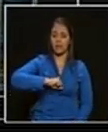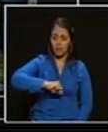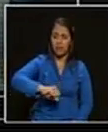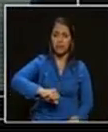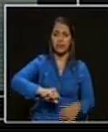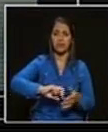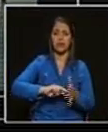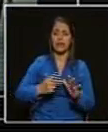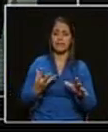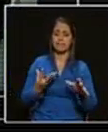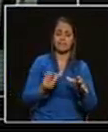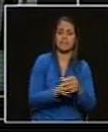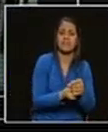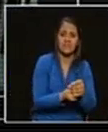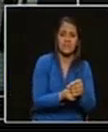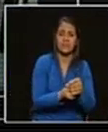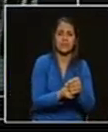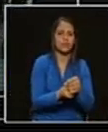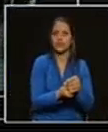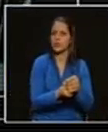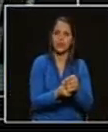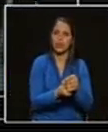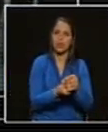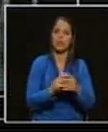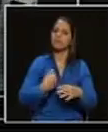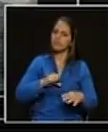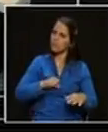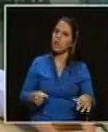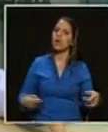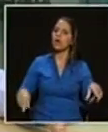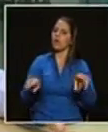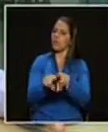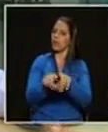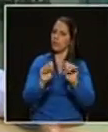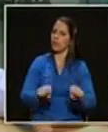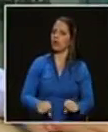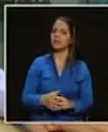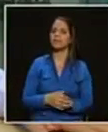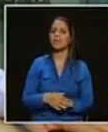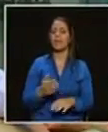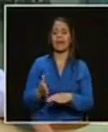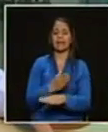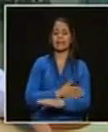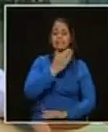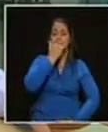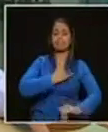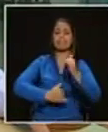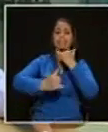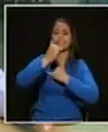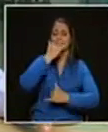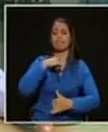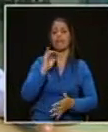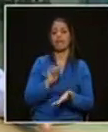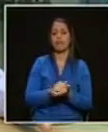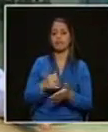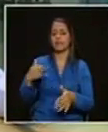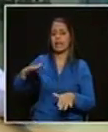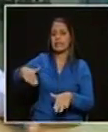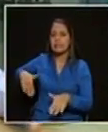ser incluidos, sino a tener los mismos derechos que todos los demás. Como nos hemos equivocado mucho, entonces nos toca